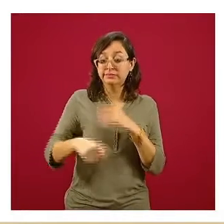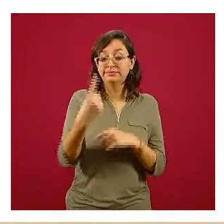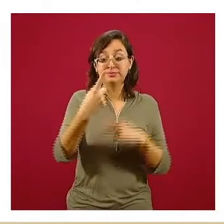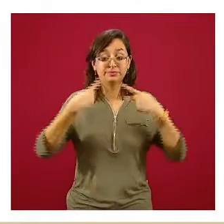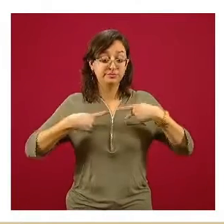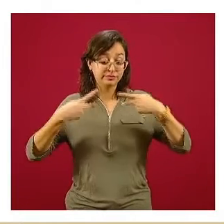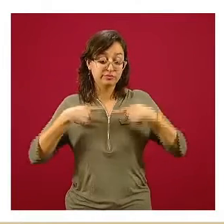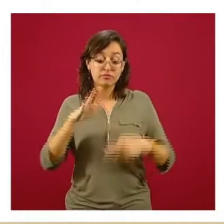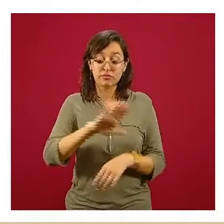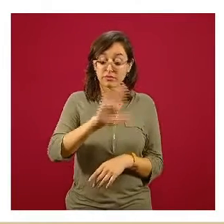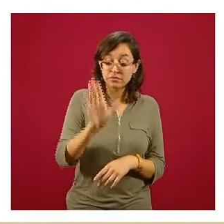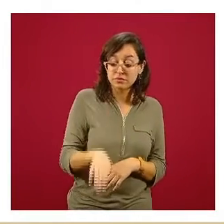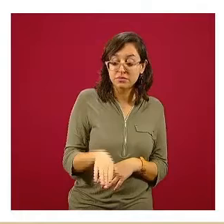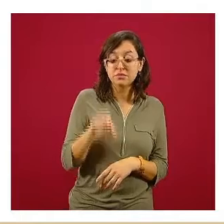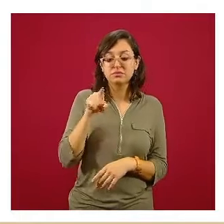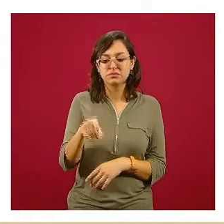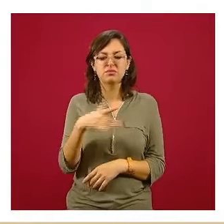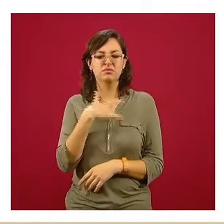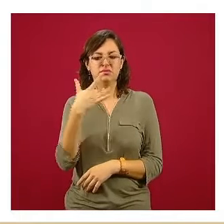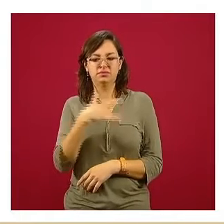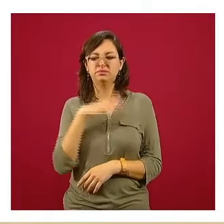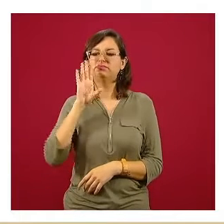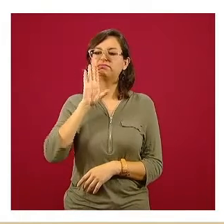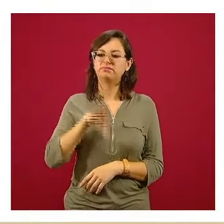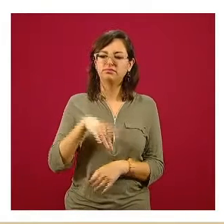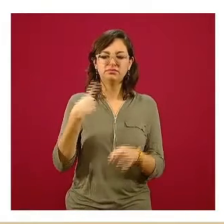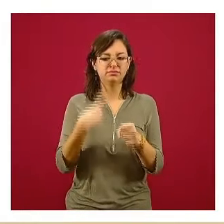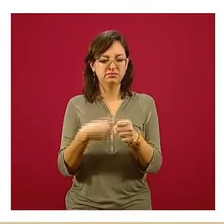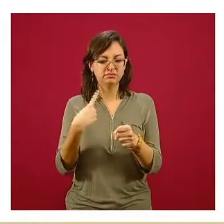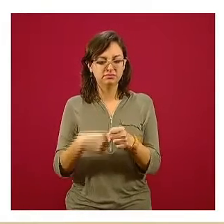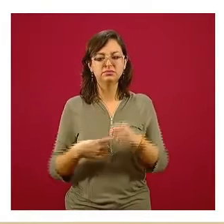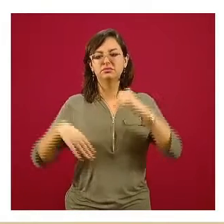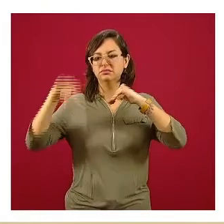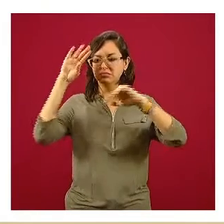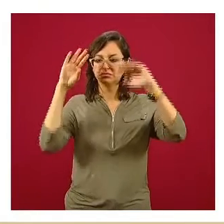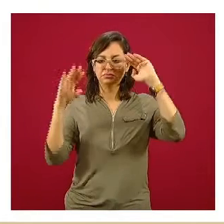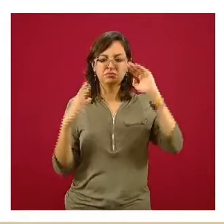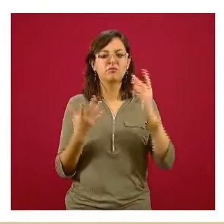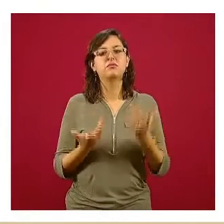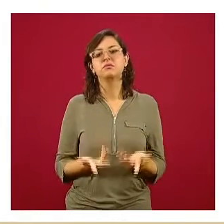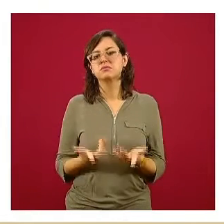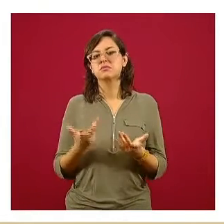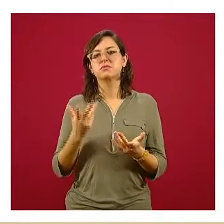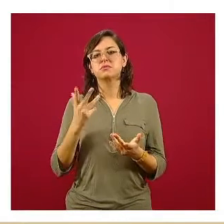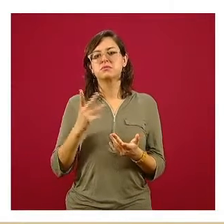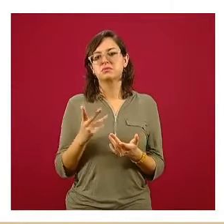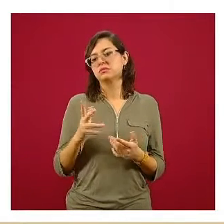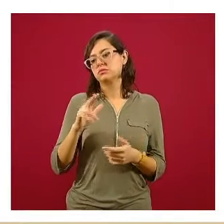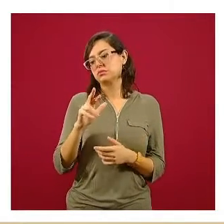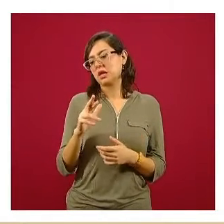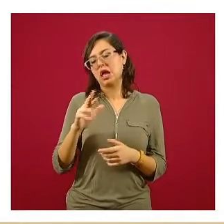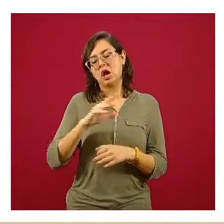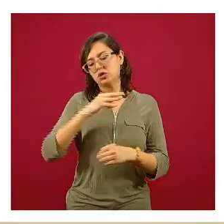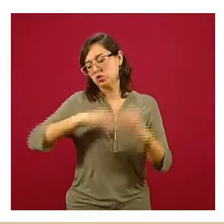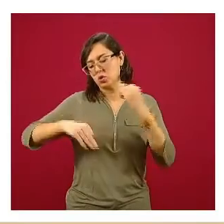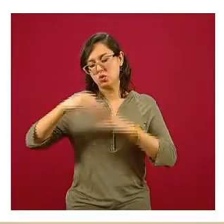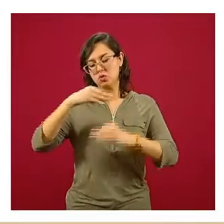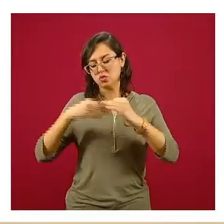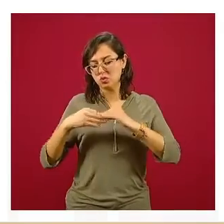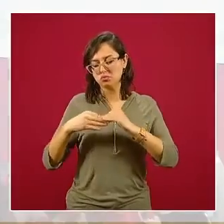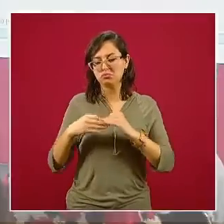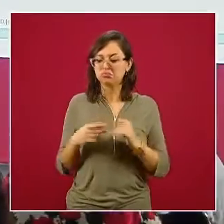fallecen y tienen los signos y síntomas clínicos de COVID, ya sea los clínicos, los radiológicos, deben